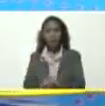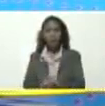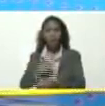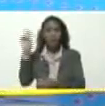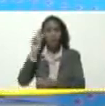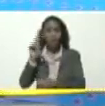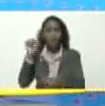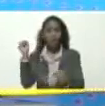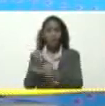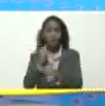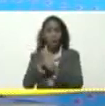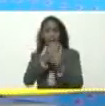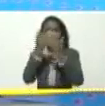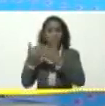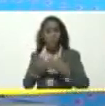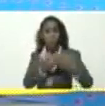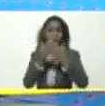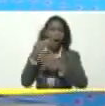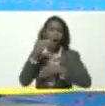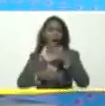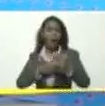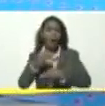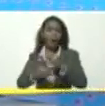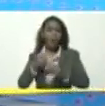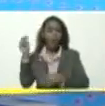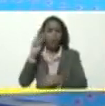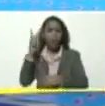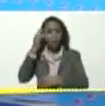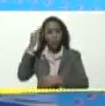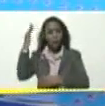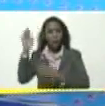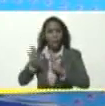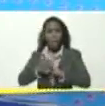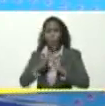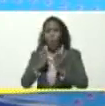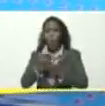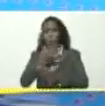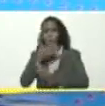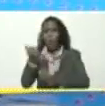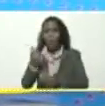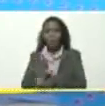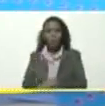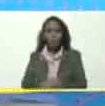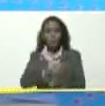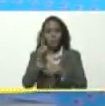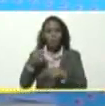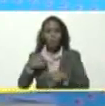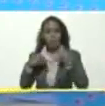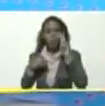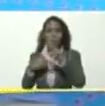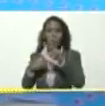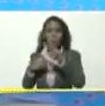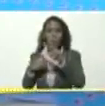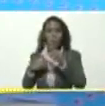que trabaja, que estudia, que produce, la Venezuela que sueña con un mundo mejor. Allí estoy, mira,